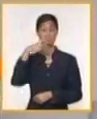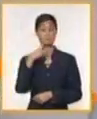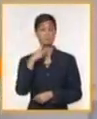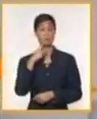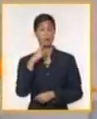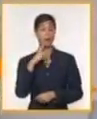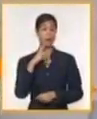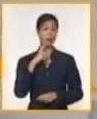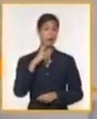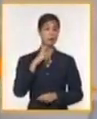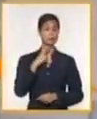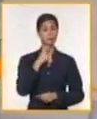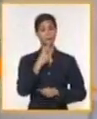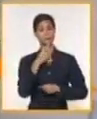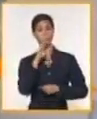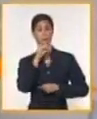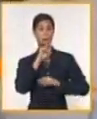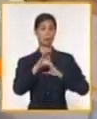insolentes,